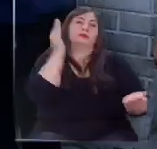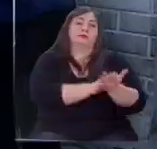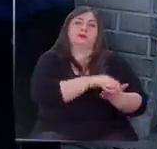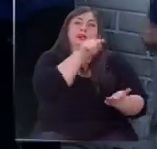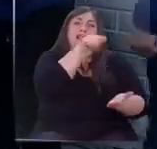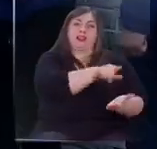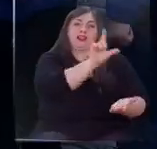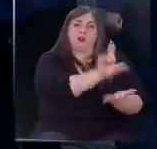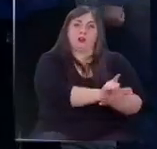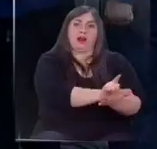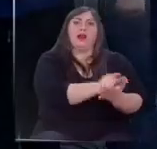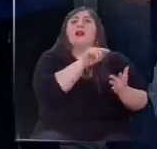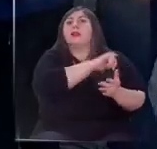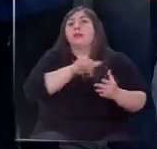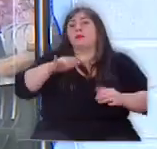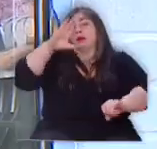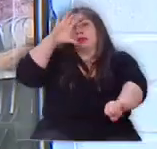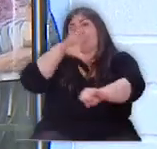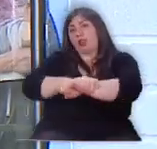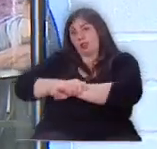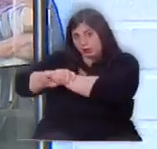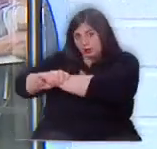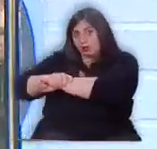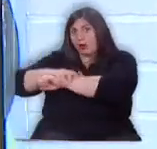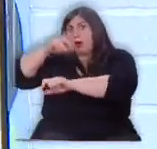mismo lugar. Es detenido posteriormente